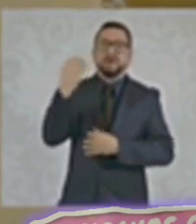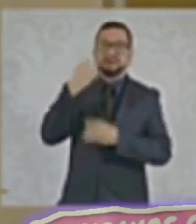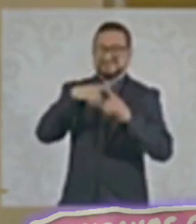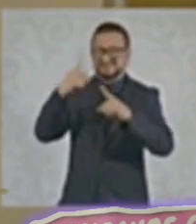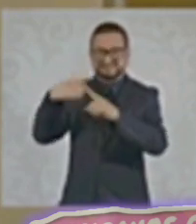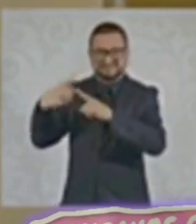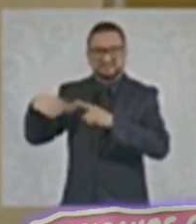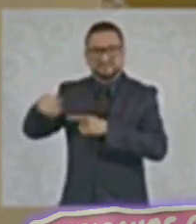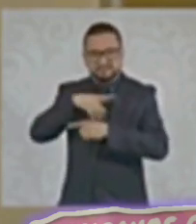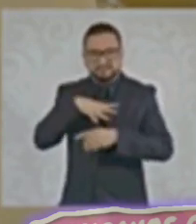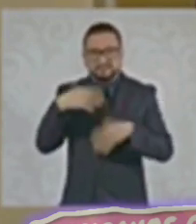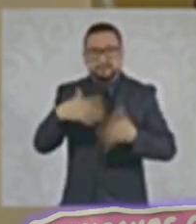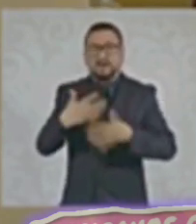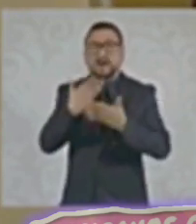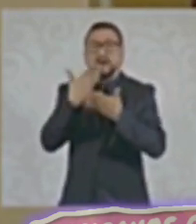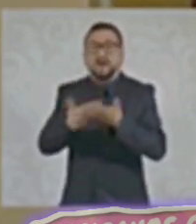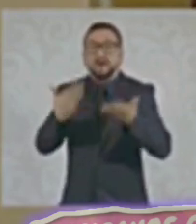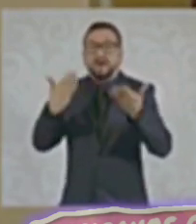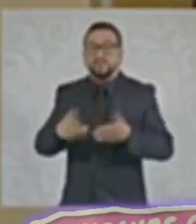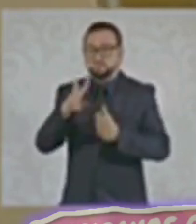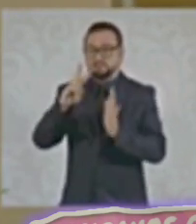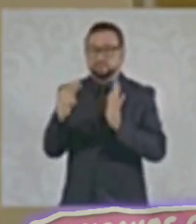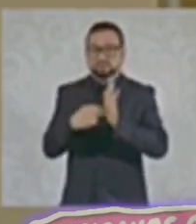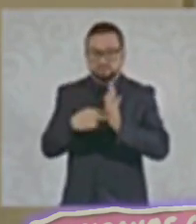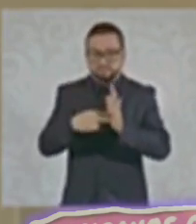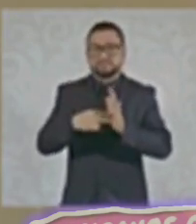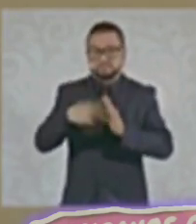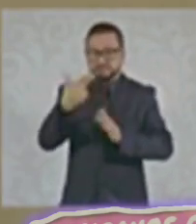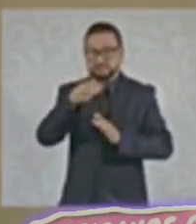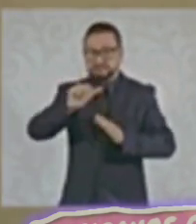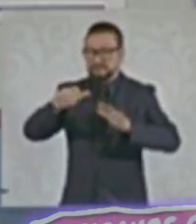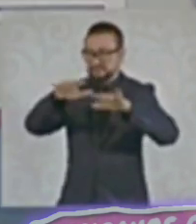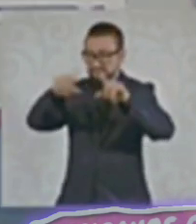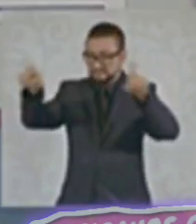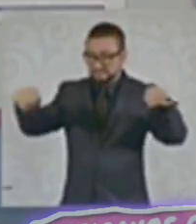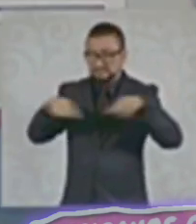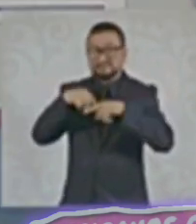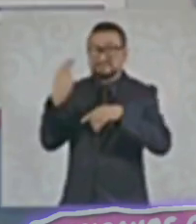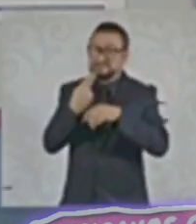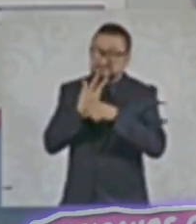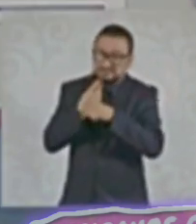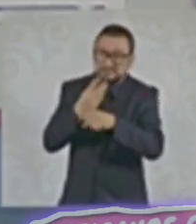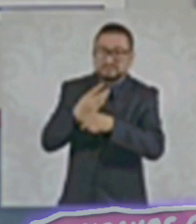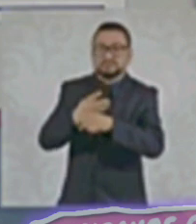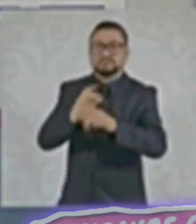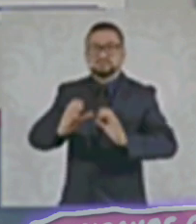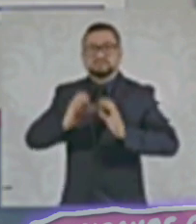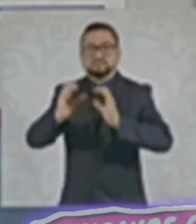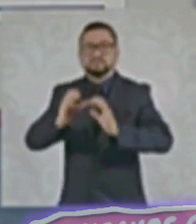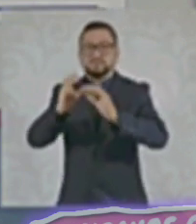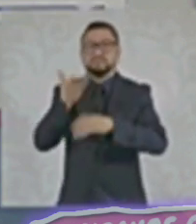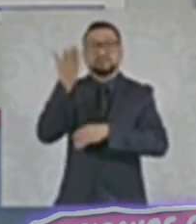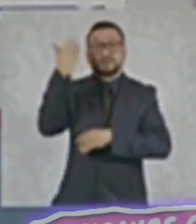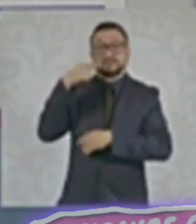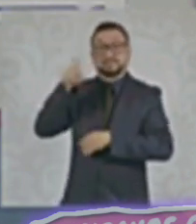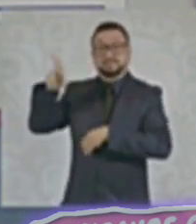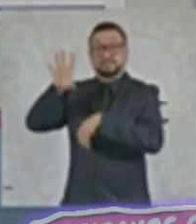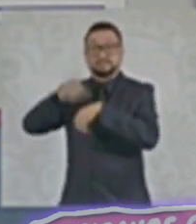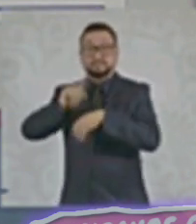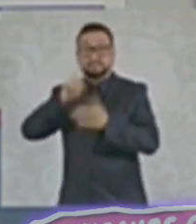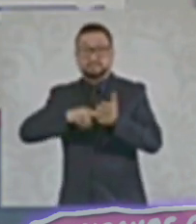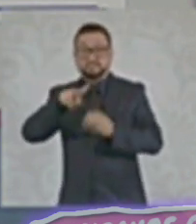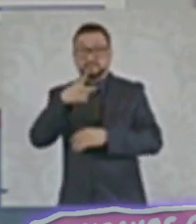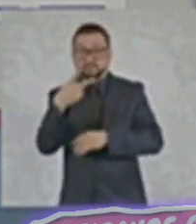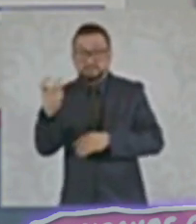es tratar de restaurar las 2,000 hectáreas que fueron dañadas, porque aparte del permiso que tenían 1,200, pues